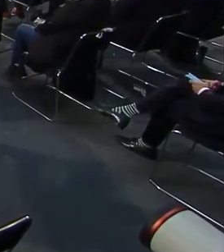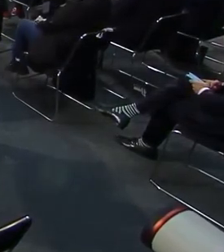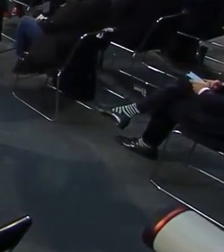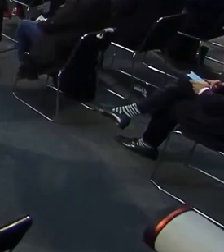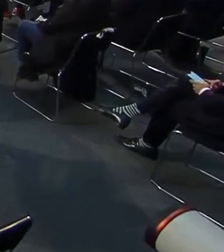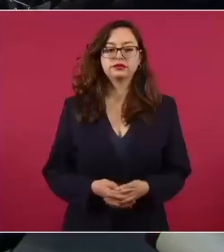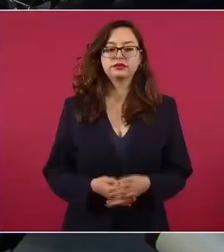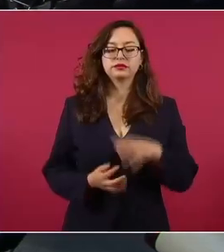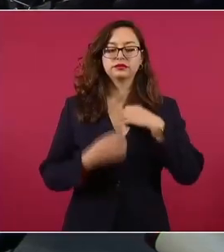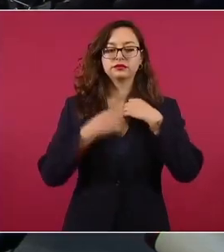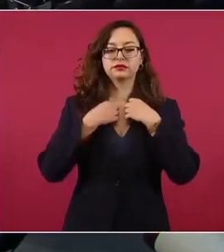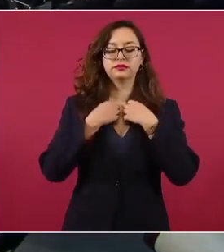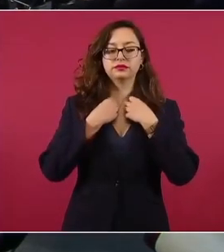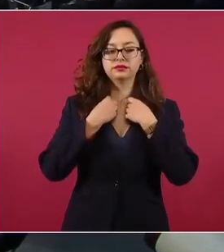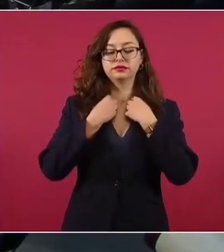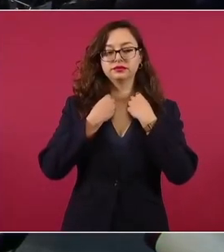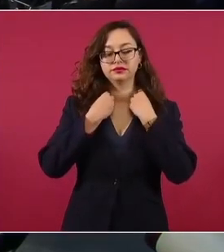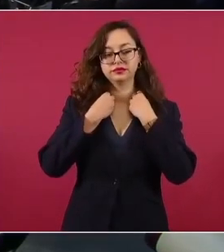Francisco,